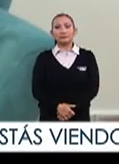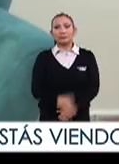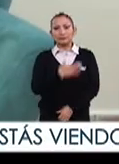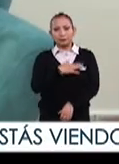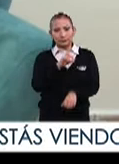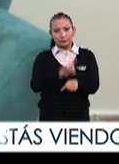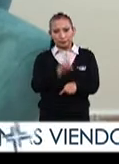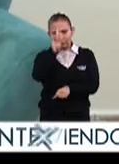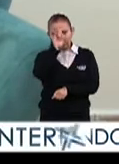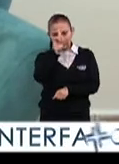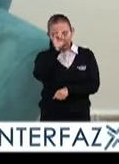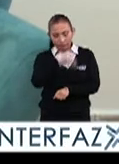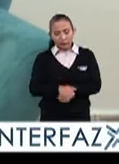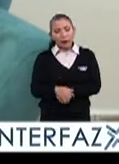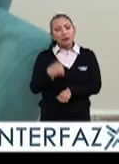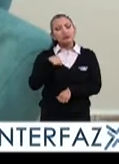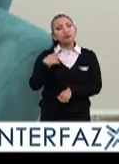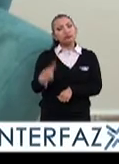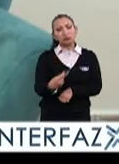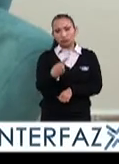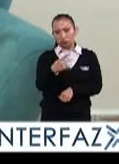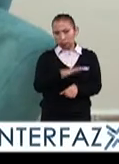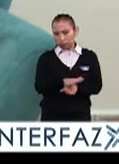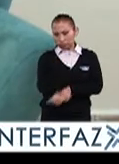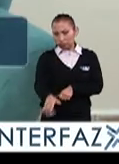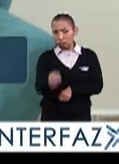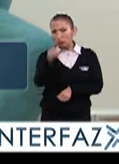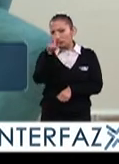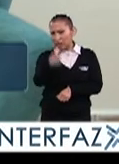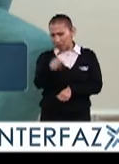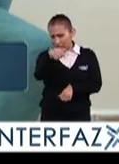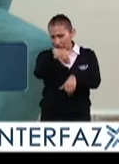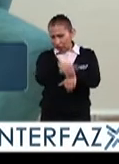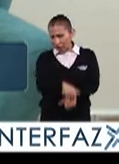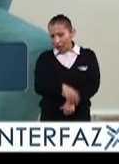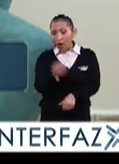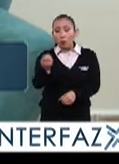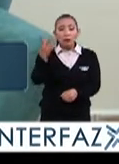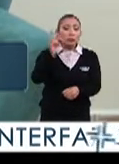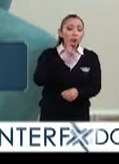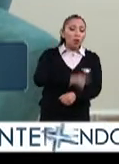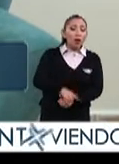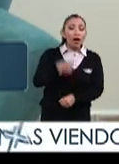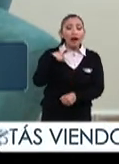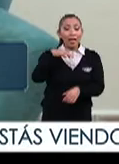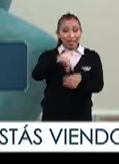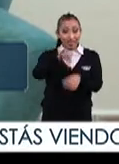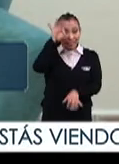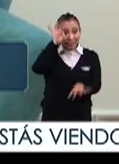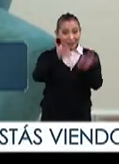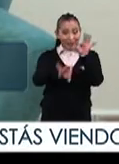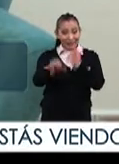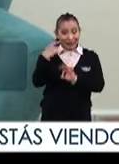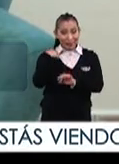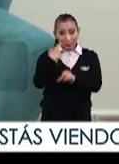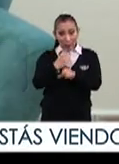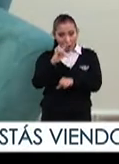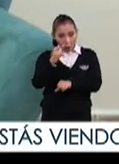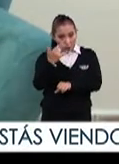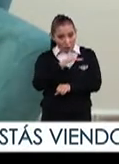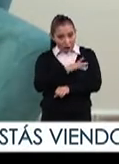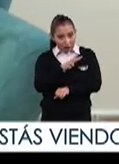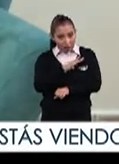Buenos días, consejero. Mi pregunta es la siguiente. ¿Realmente se cumplió la cuota de género en las elecciones pasadas del 1 de